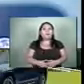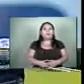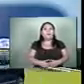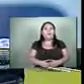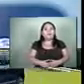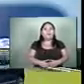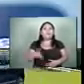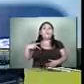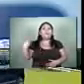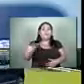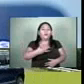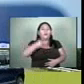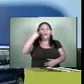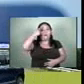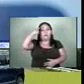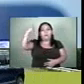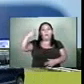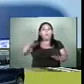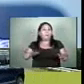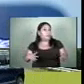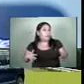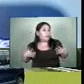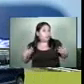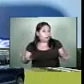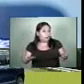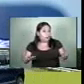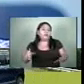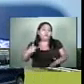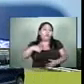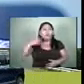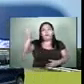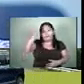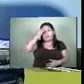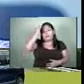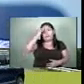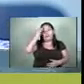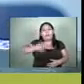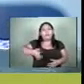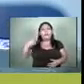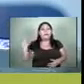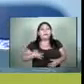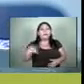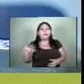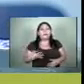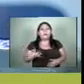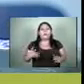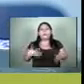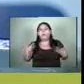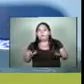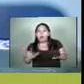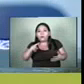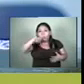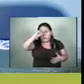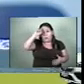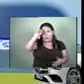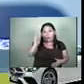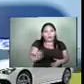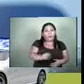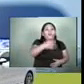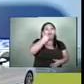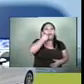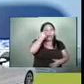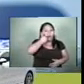debemos aspirar, aun cuando reconozco que hay necesidades en cuanto a la generación de empleo joven,